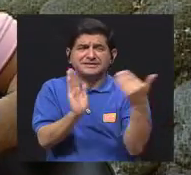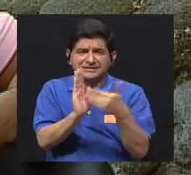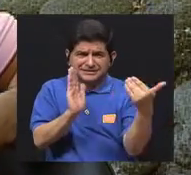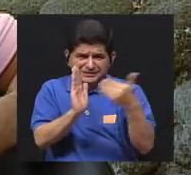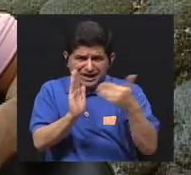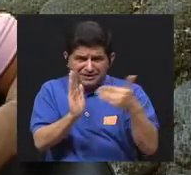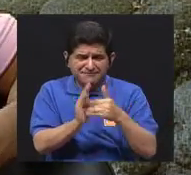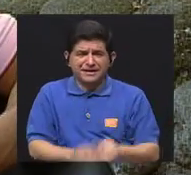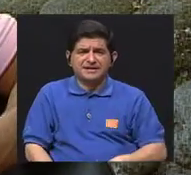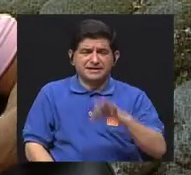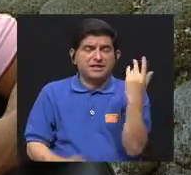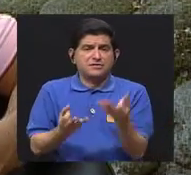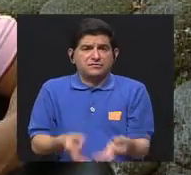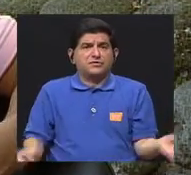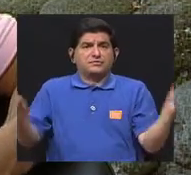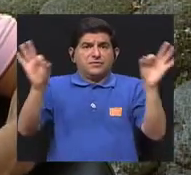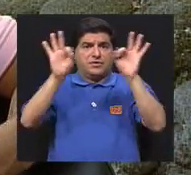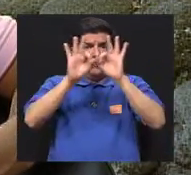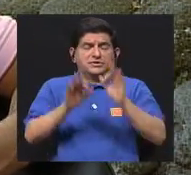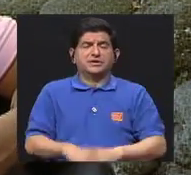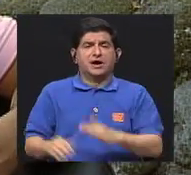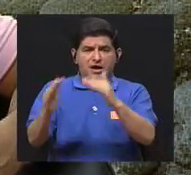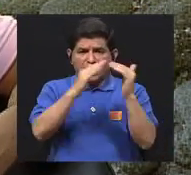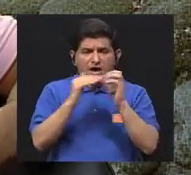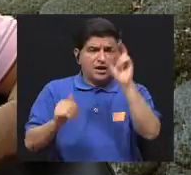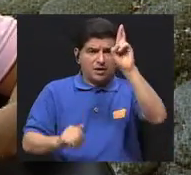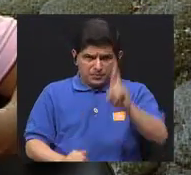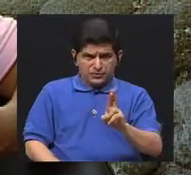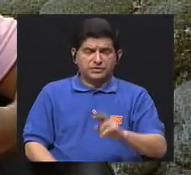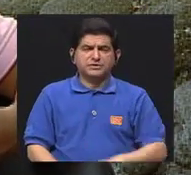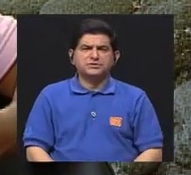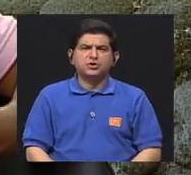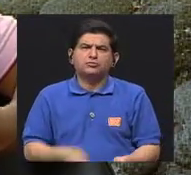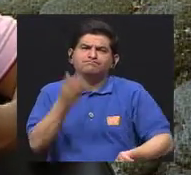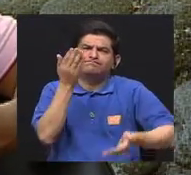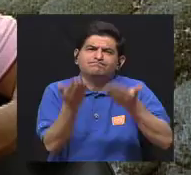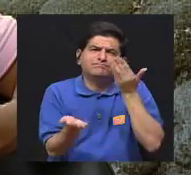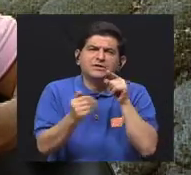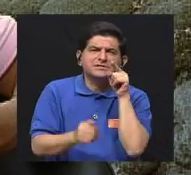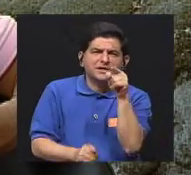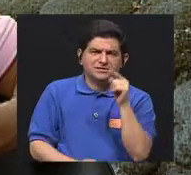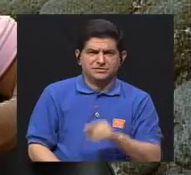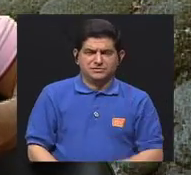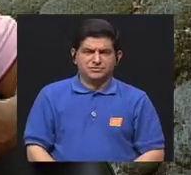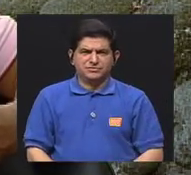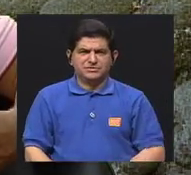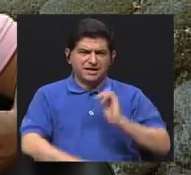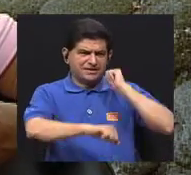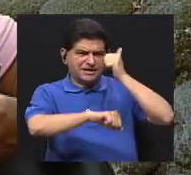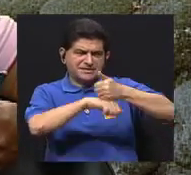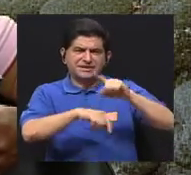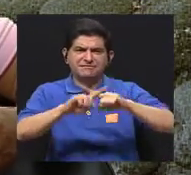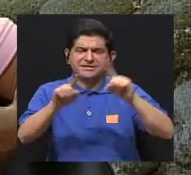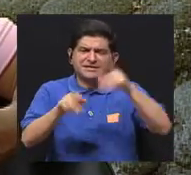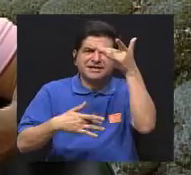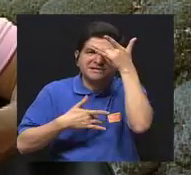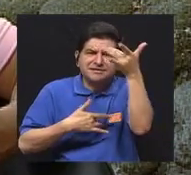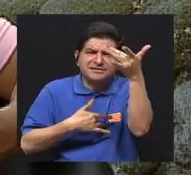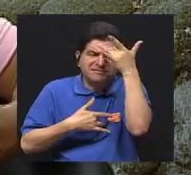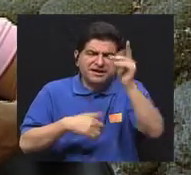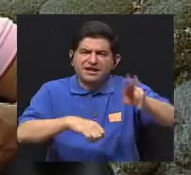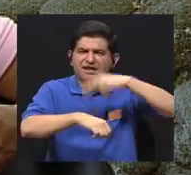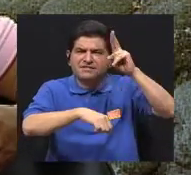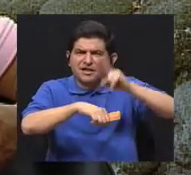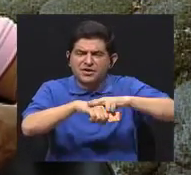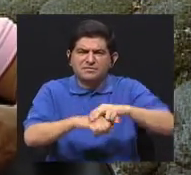afecta de manera muy importante a nuestra población costarricense. Tal vez si nos podría enmarcar algunas otras enfermedades